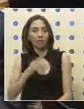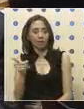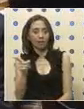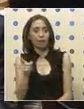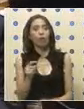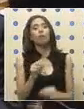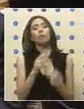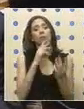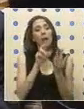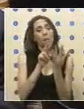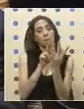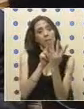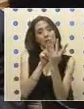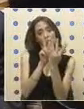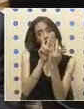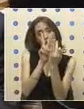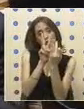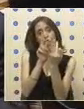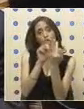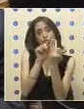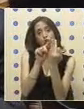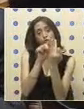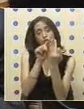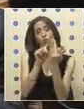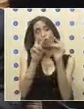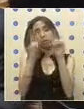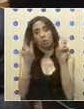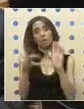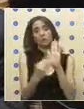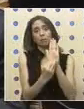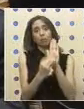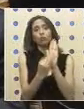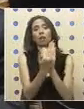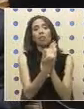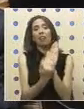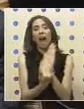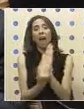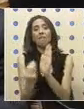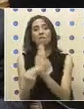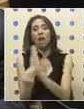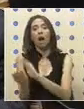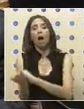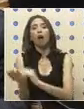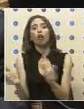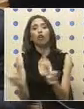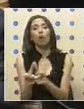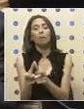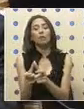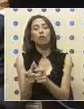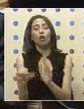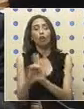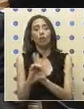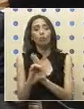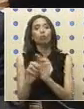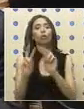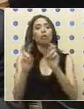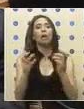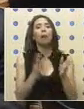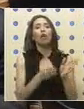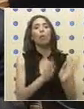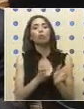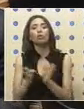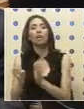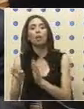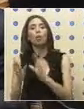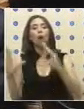materias que solo quiero mencionar. Una que de hecho está puesta en tabla para esta tarde en la Comisión de Constitución, que es la regulación sobre el lobby, donde tenemos diferencias importantes todavía